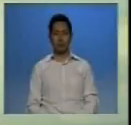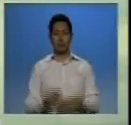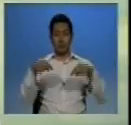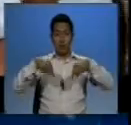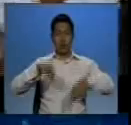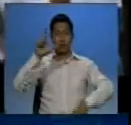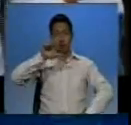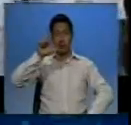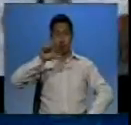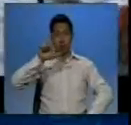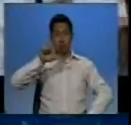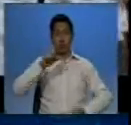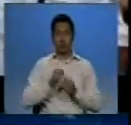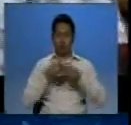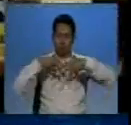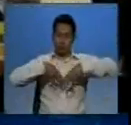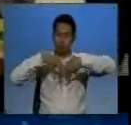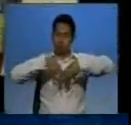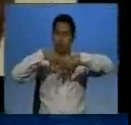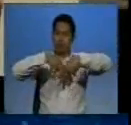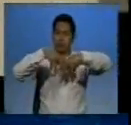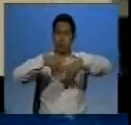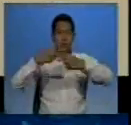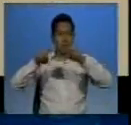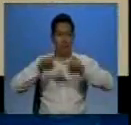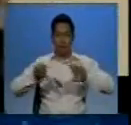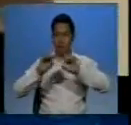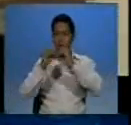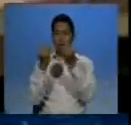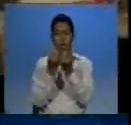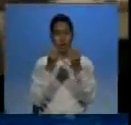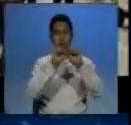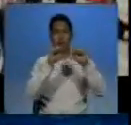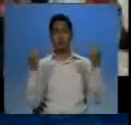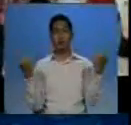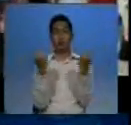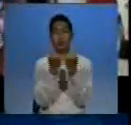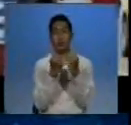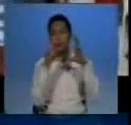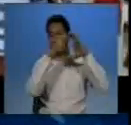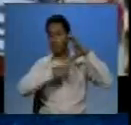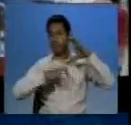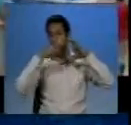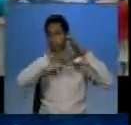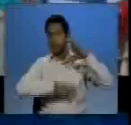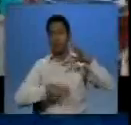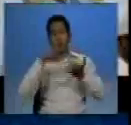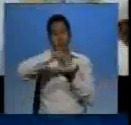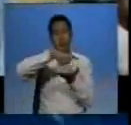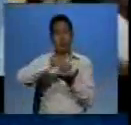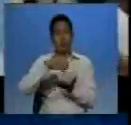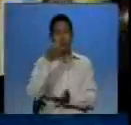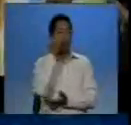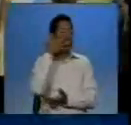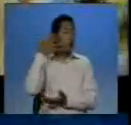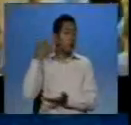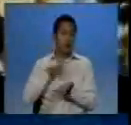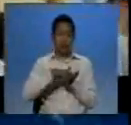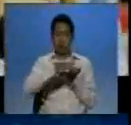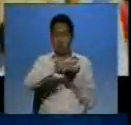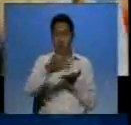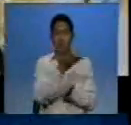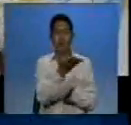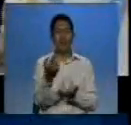Y este lunes se registró una movilización de diversas organizaciones sociales y mineras de la provincia de Zamora Chinchipe. En ella se acusó al prefecto